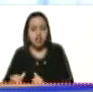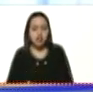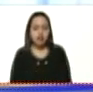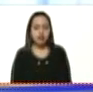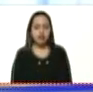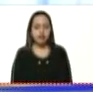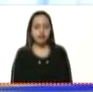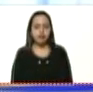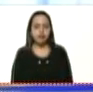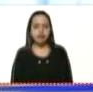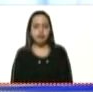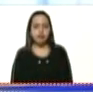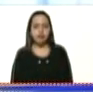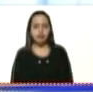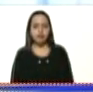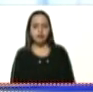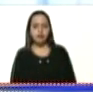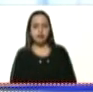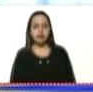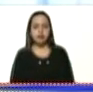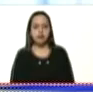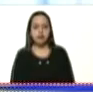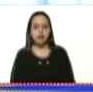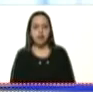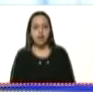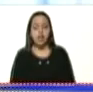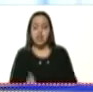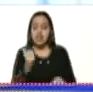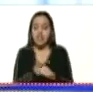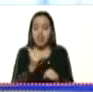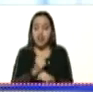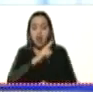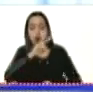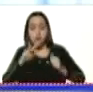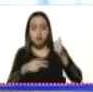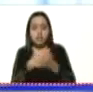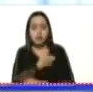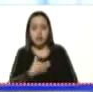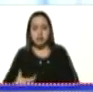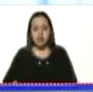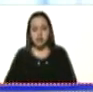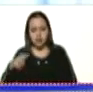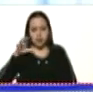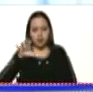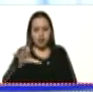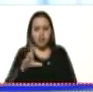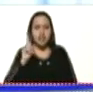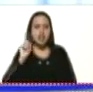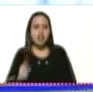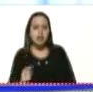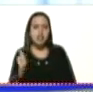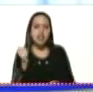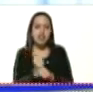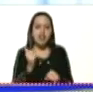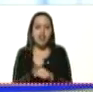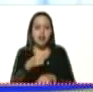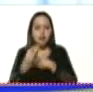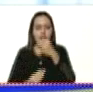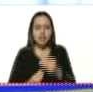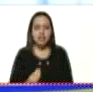Carmen. Despachaba como vicepresidente de la República e iniciaba los preliminares del Congreso